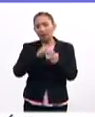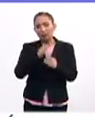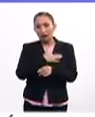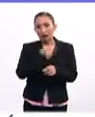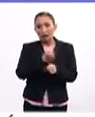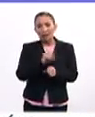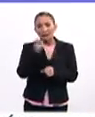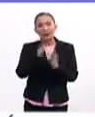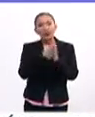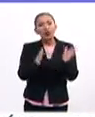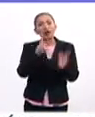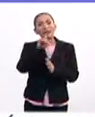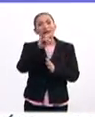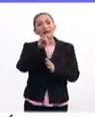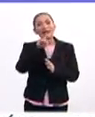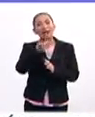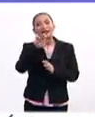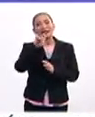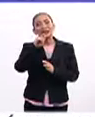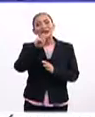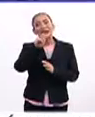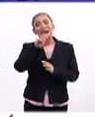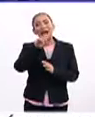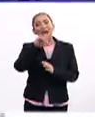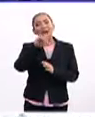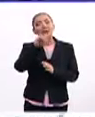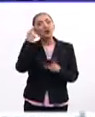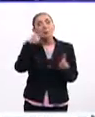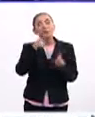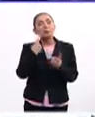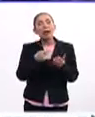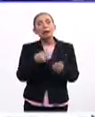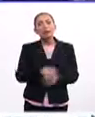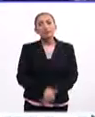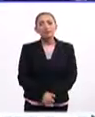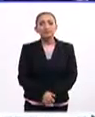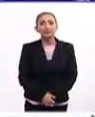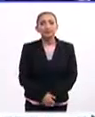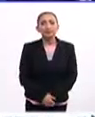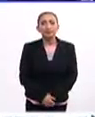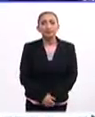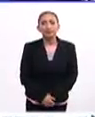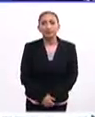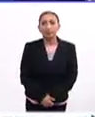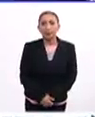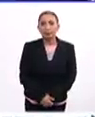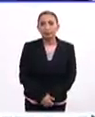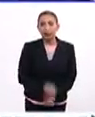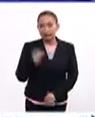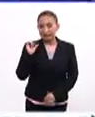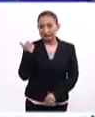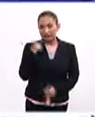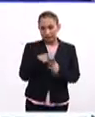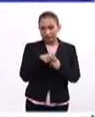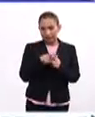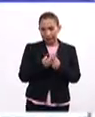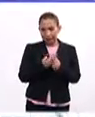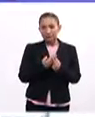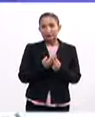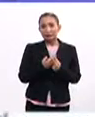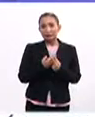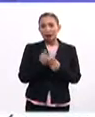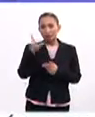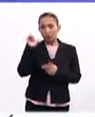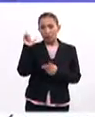buenos días, de este libro digital interactivo que cuenta cuáles son sus objetivos. Claro, pues se acaba de iniciar el